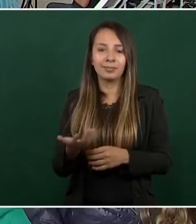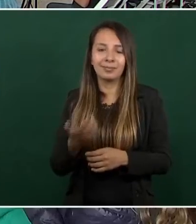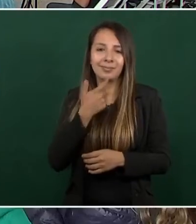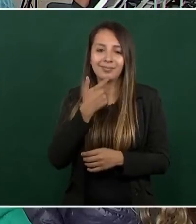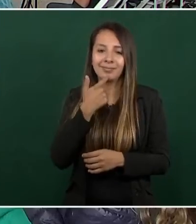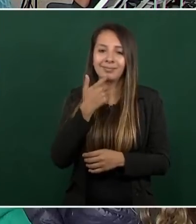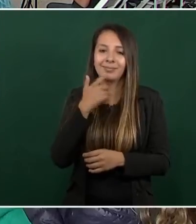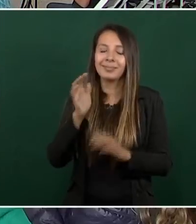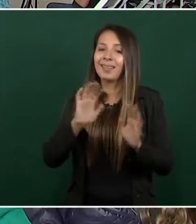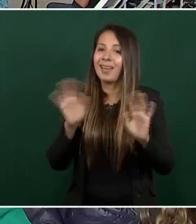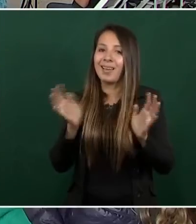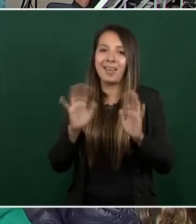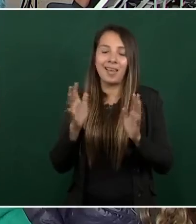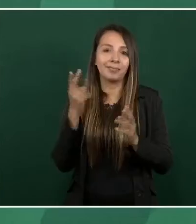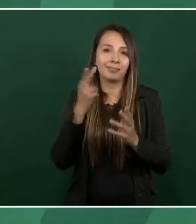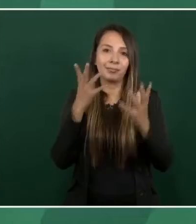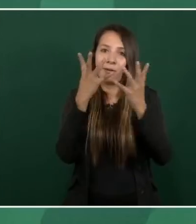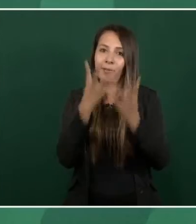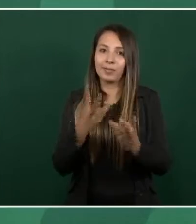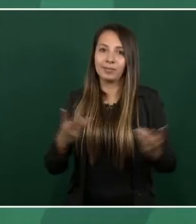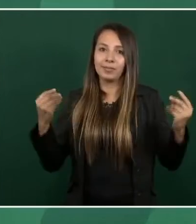vamos ya a resolver esto.